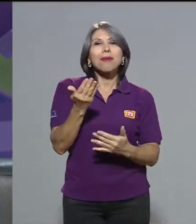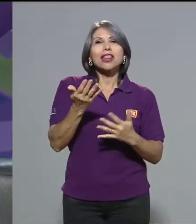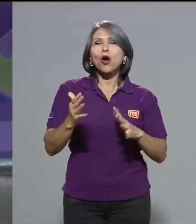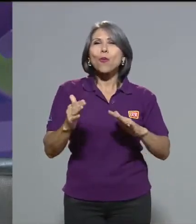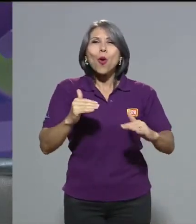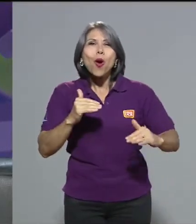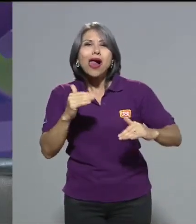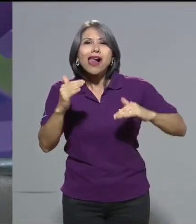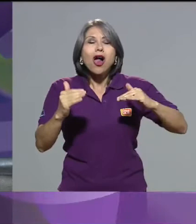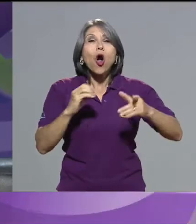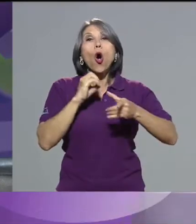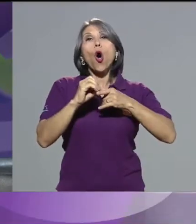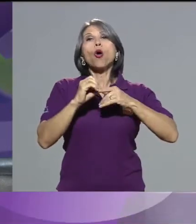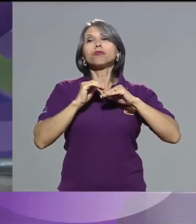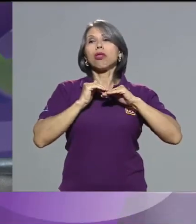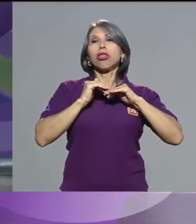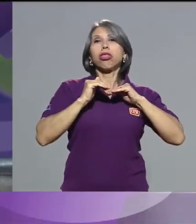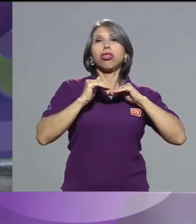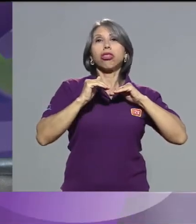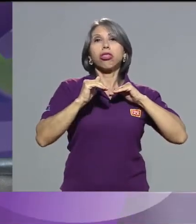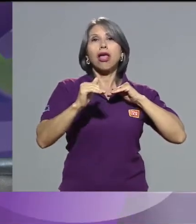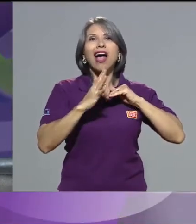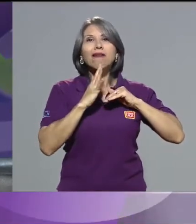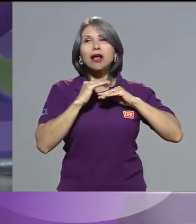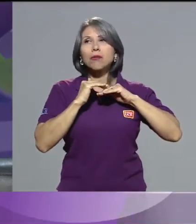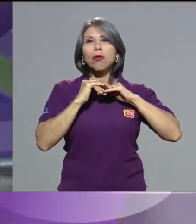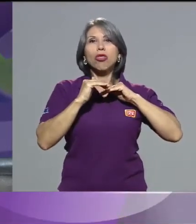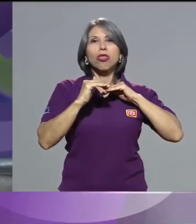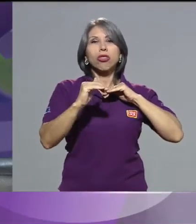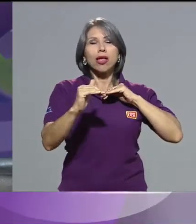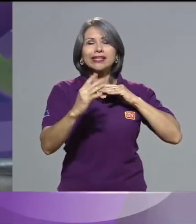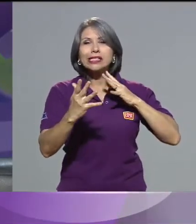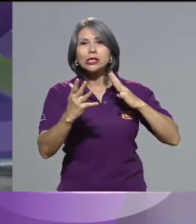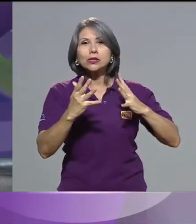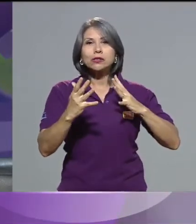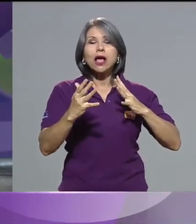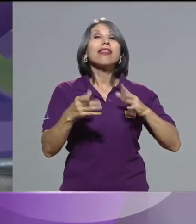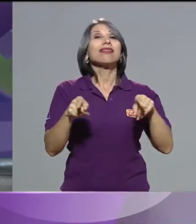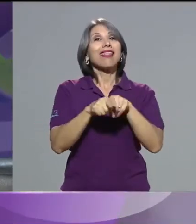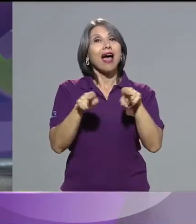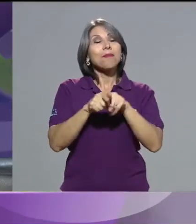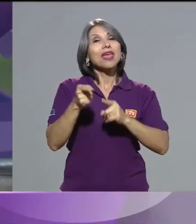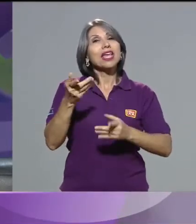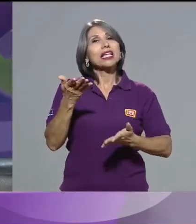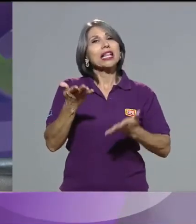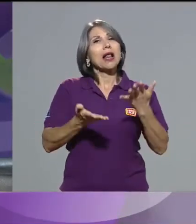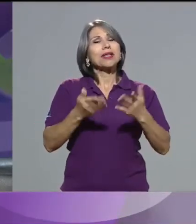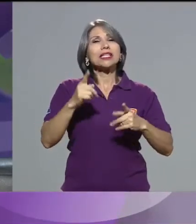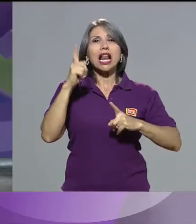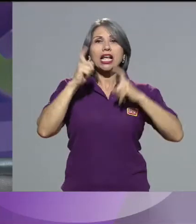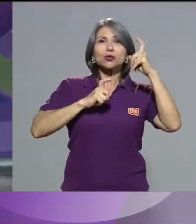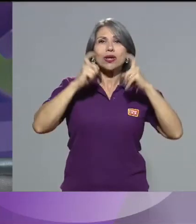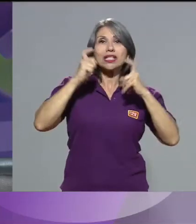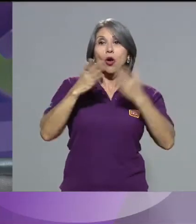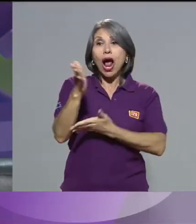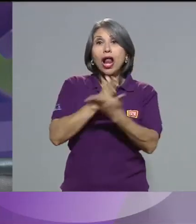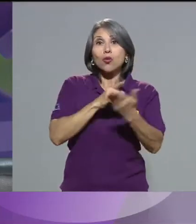ni altos ni bajos. También en la gestualización, algunos casi no tienen gestos,